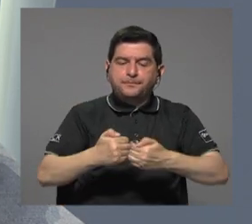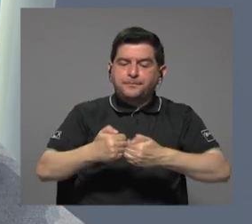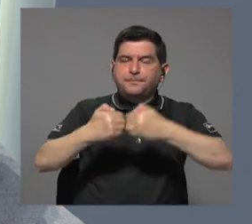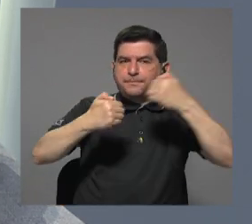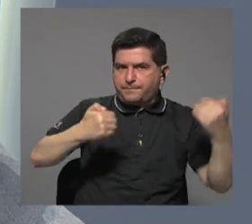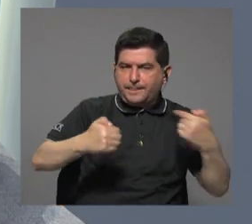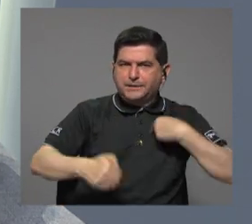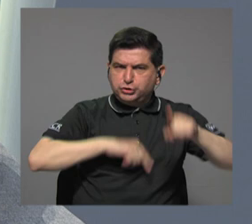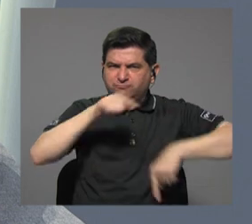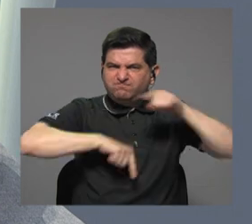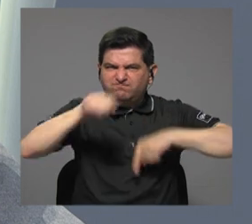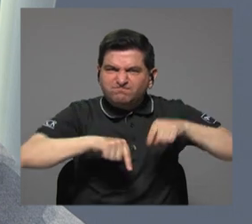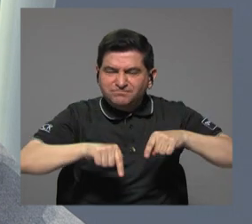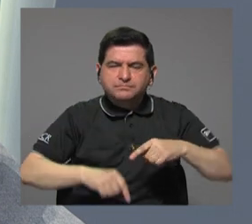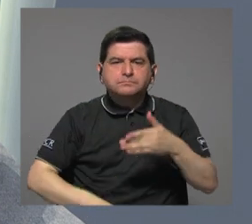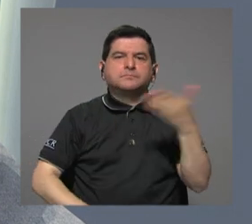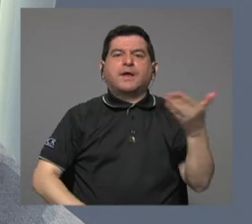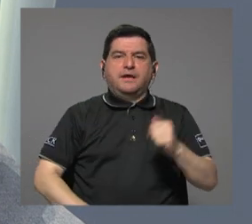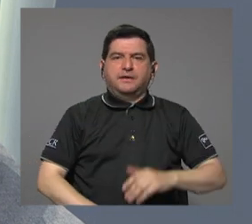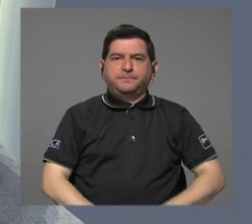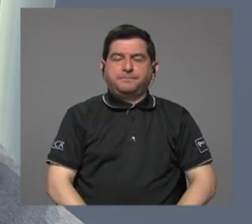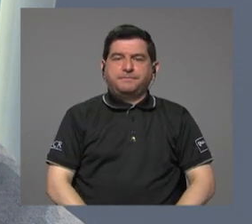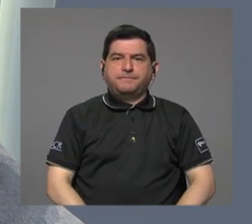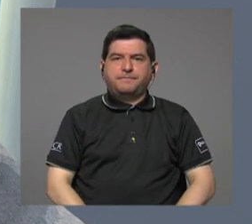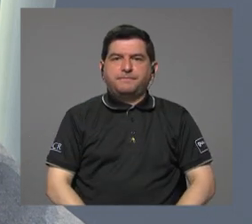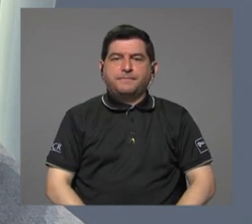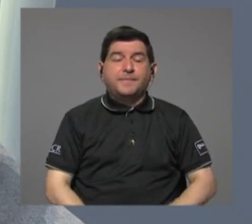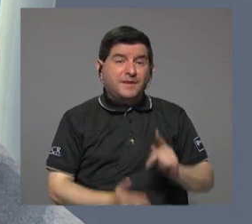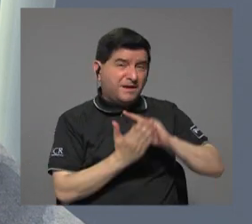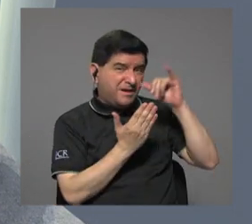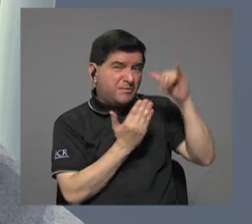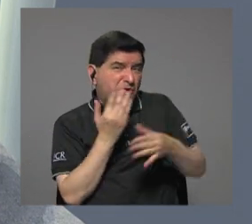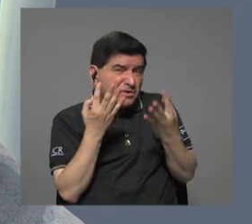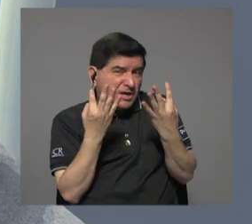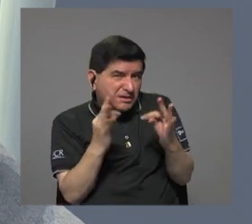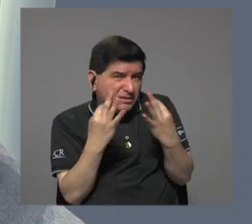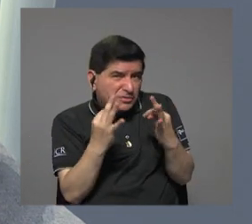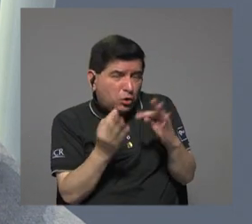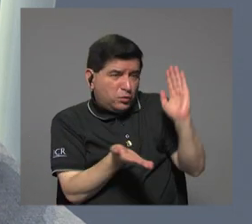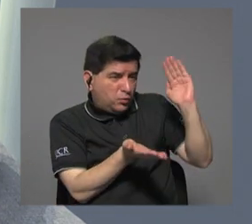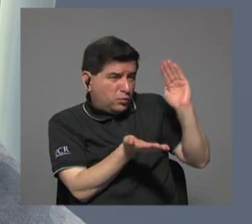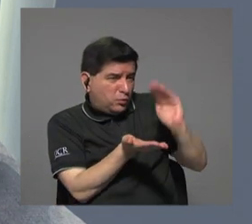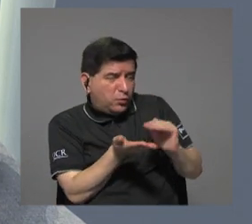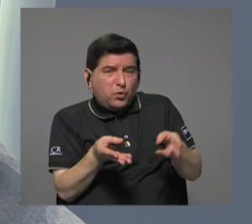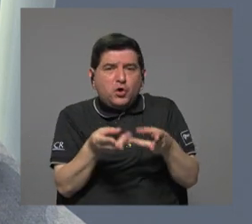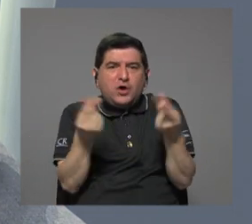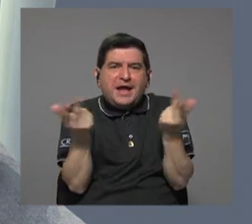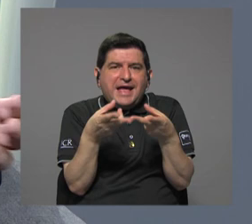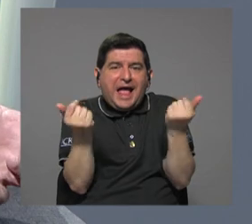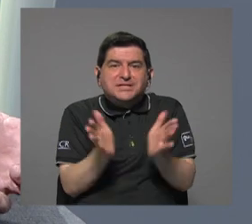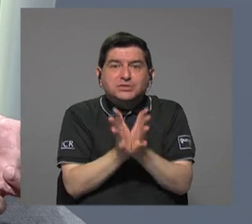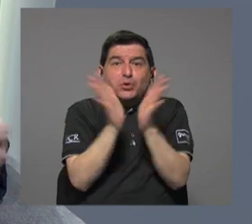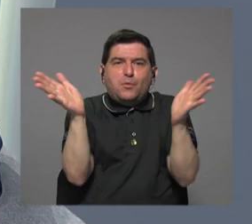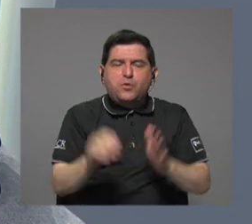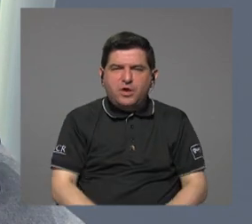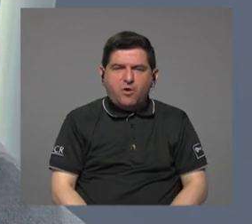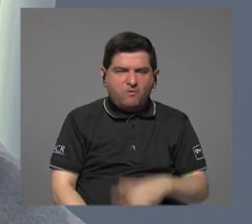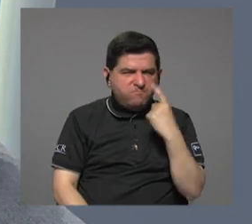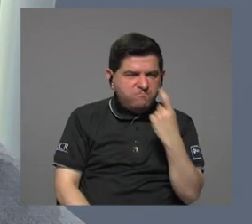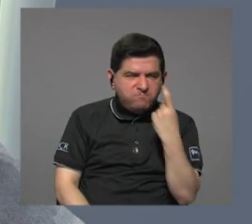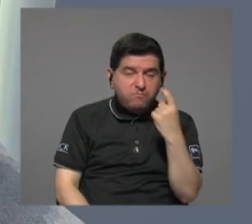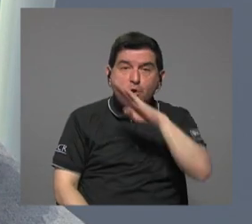fui crítico en sentido de que si era un proyecto que pretende la reducción del gasto público o sea fiscalista